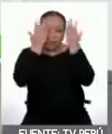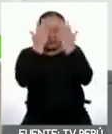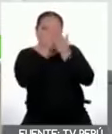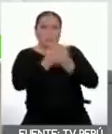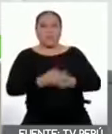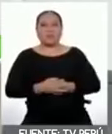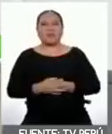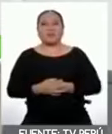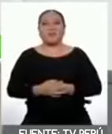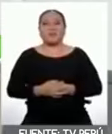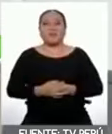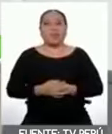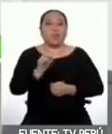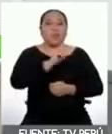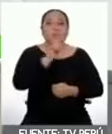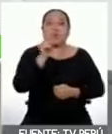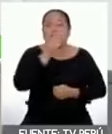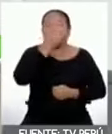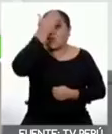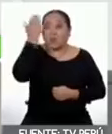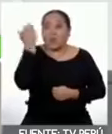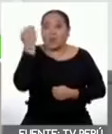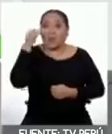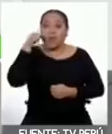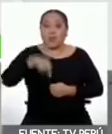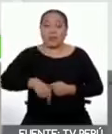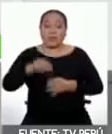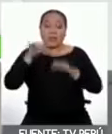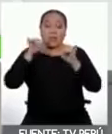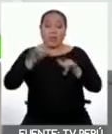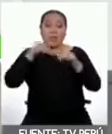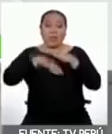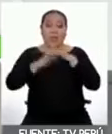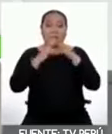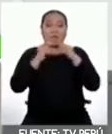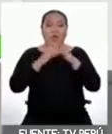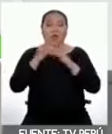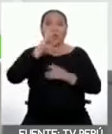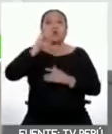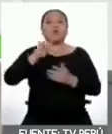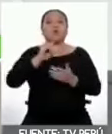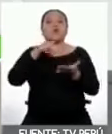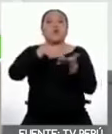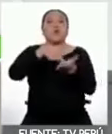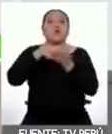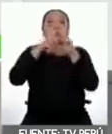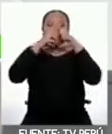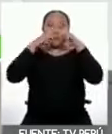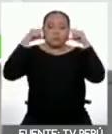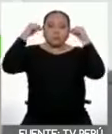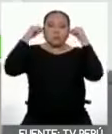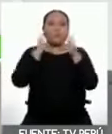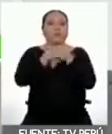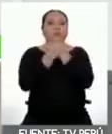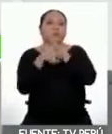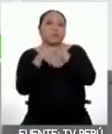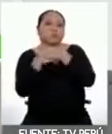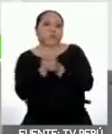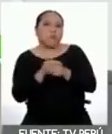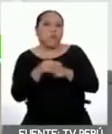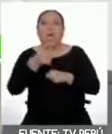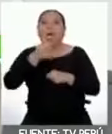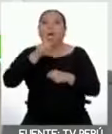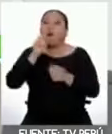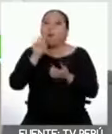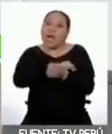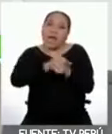sombras. Tampoco olviden, en esta cuarentena, el uso obligatorio de mascarilla, el constante lavado de manos con